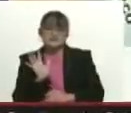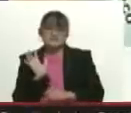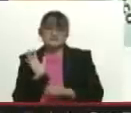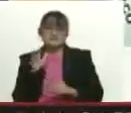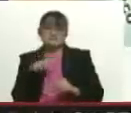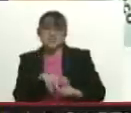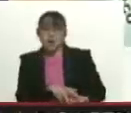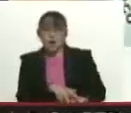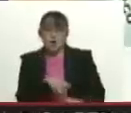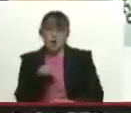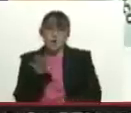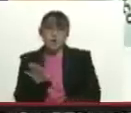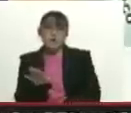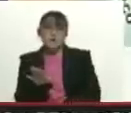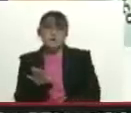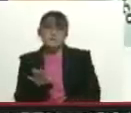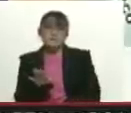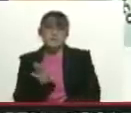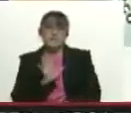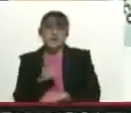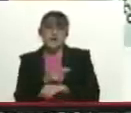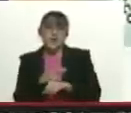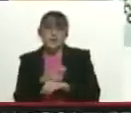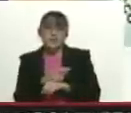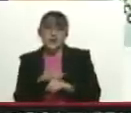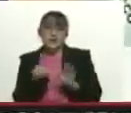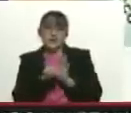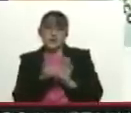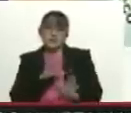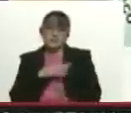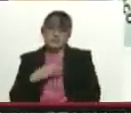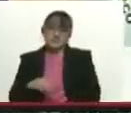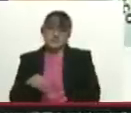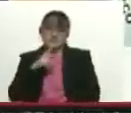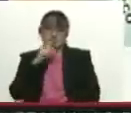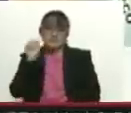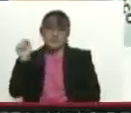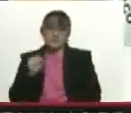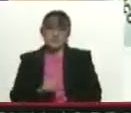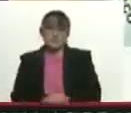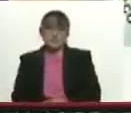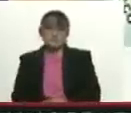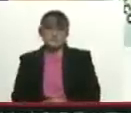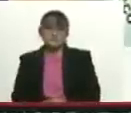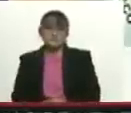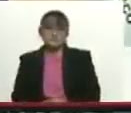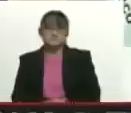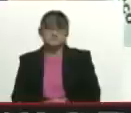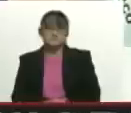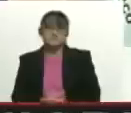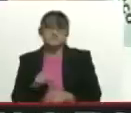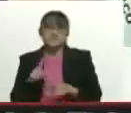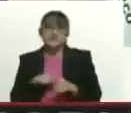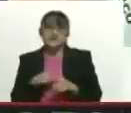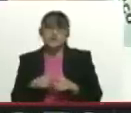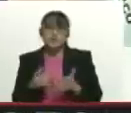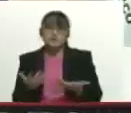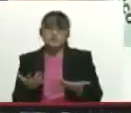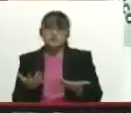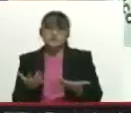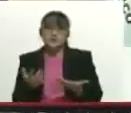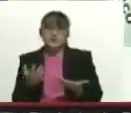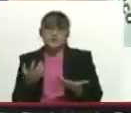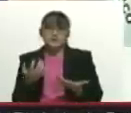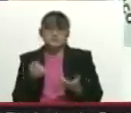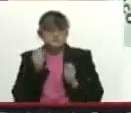derrocamiento, en este caso, del gobierno legítimo del presidente Nicolás Maduro. Entonces, no nos